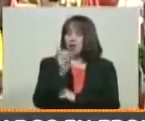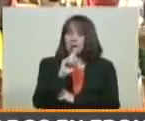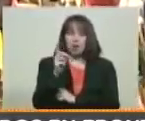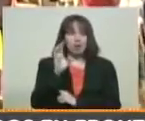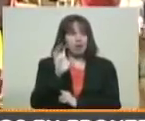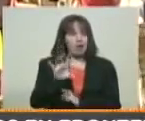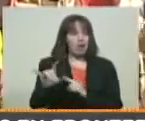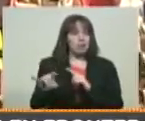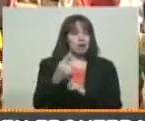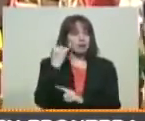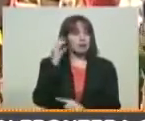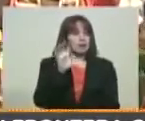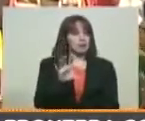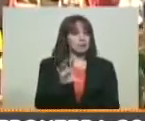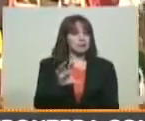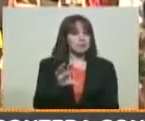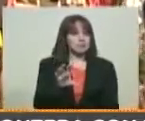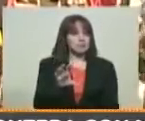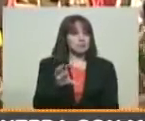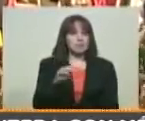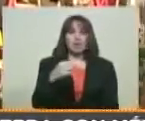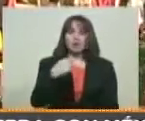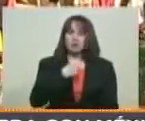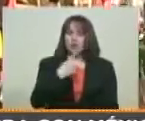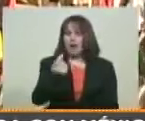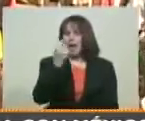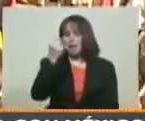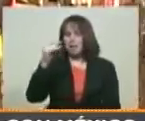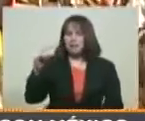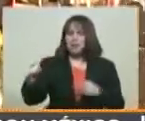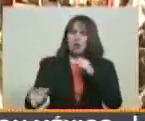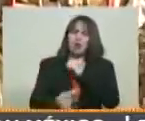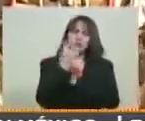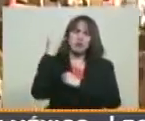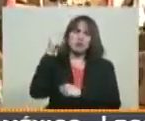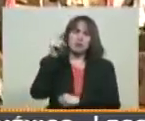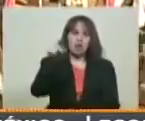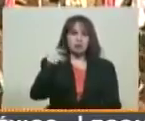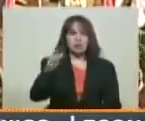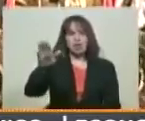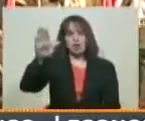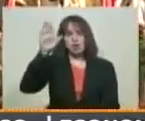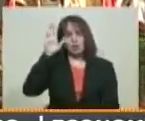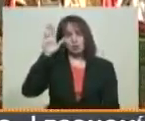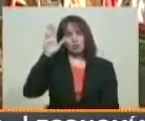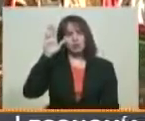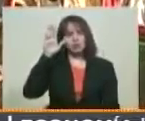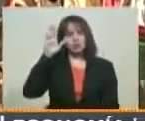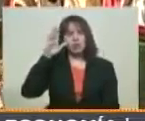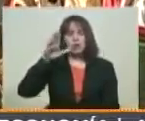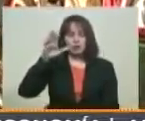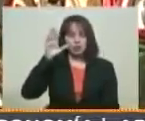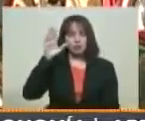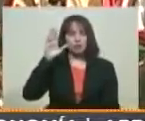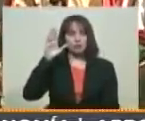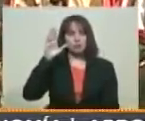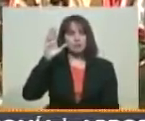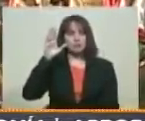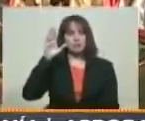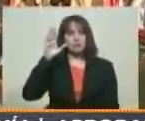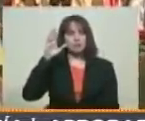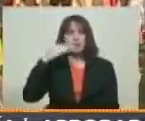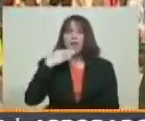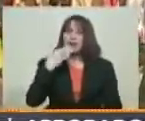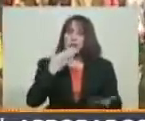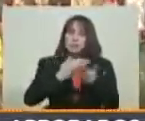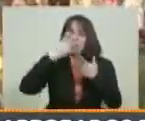patria. Que yo jamás le fallaré. Lo juro. Lo juro. Y le pido